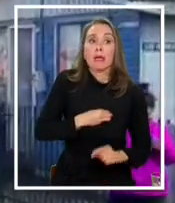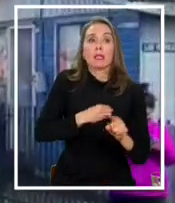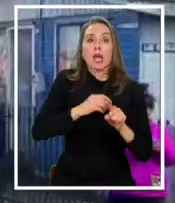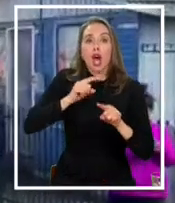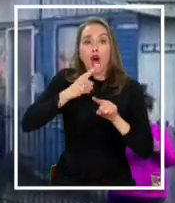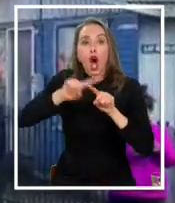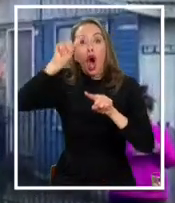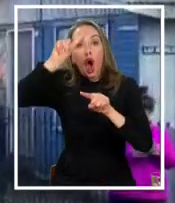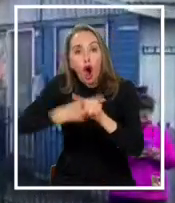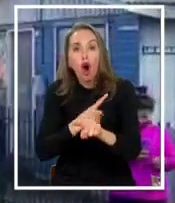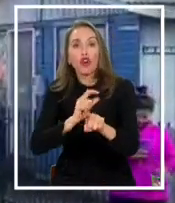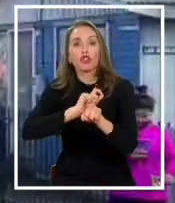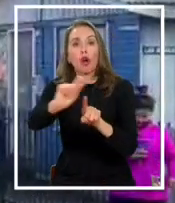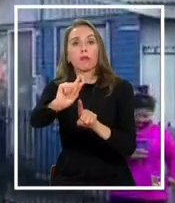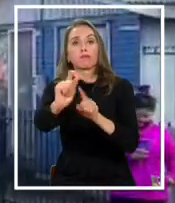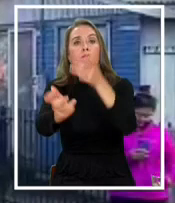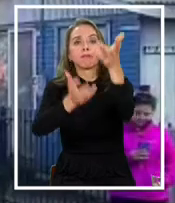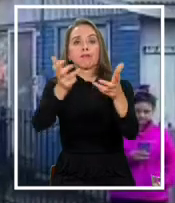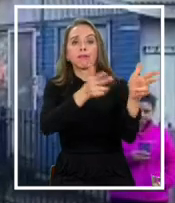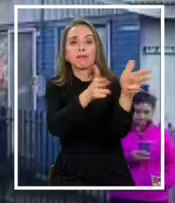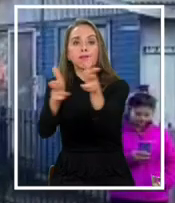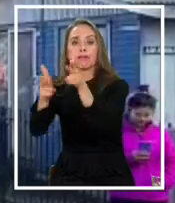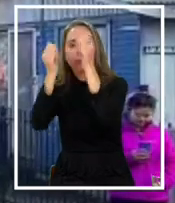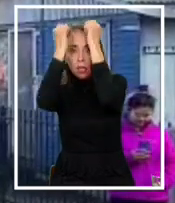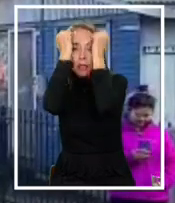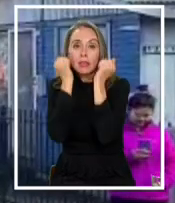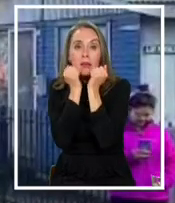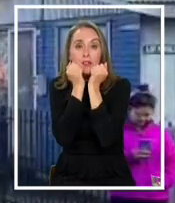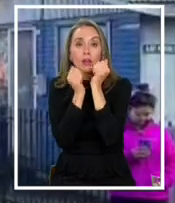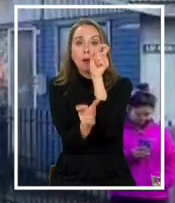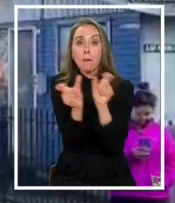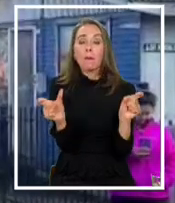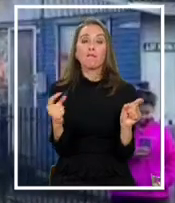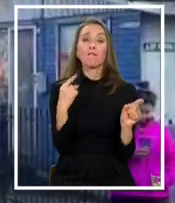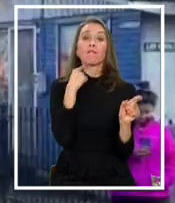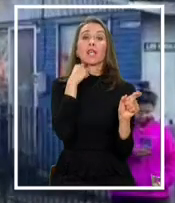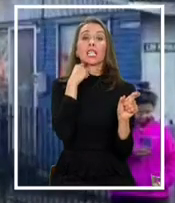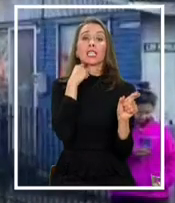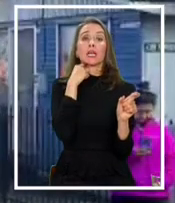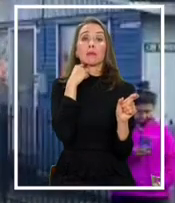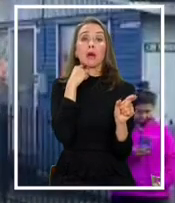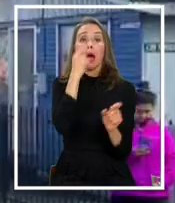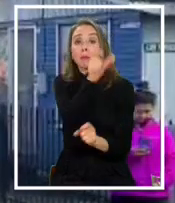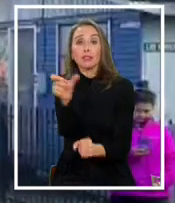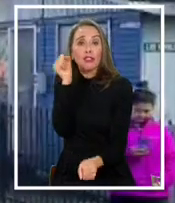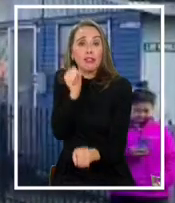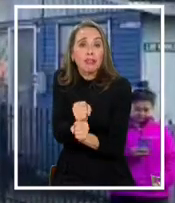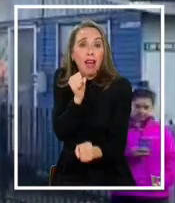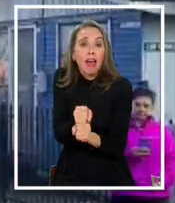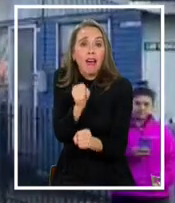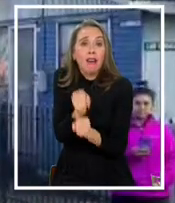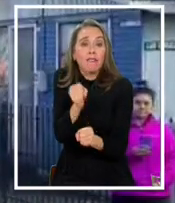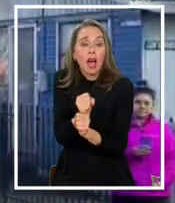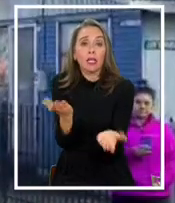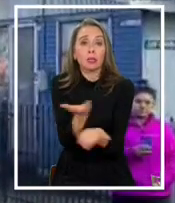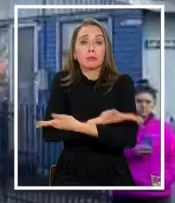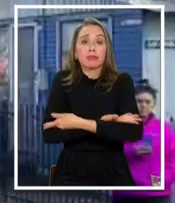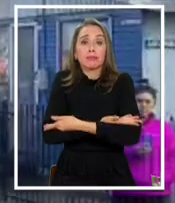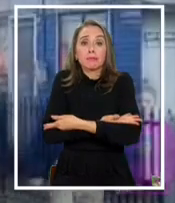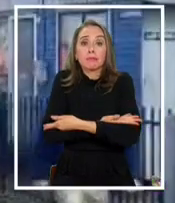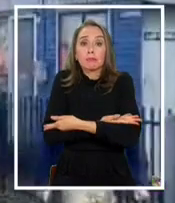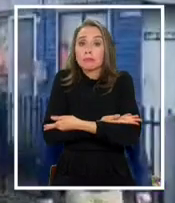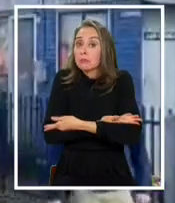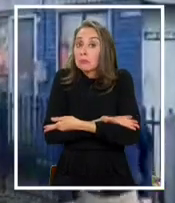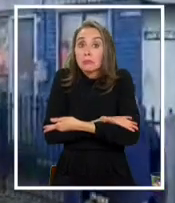suceso terrorista donde las víctimas fueron personas de trabajo que han quedado con los brazos